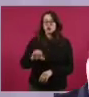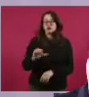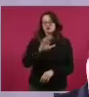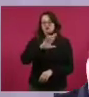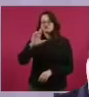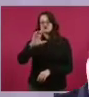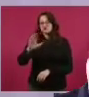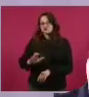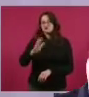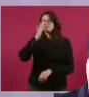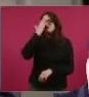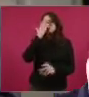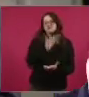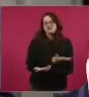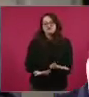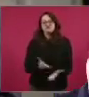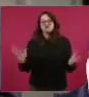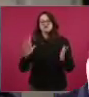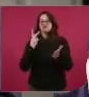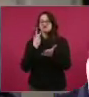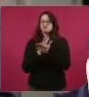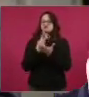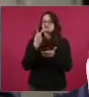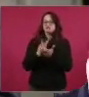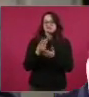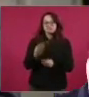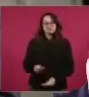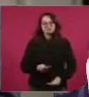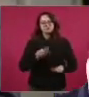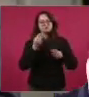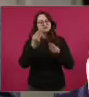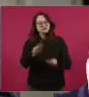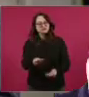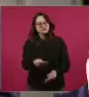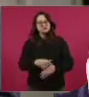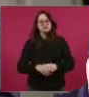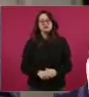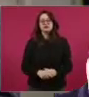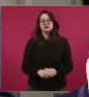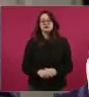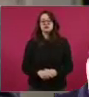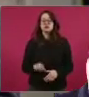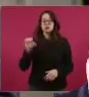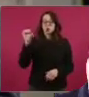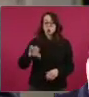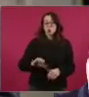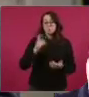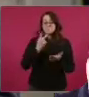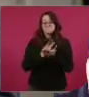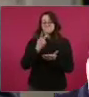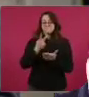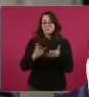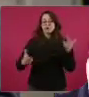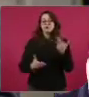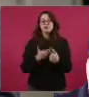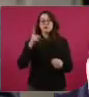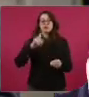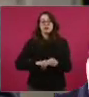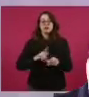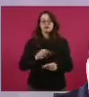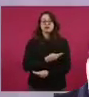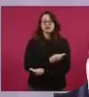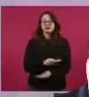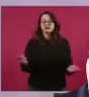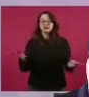sus integrantes. Que el Premio Nacional y los estímulos que hoy se entreguen sean un